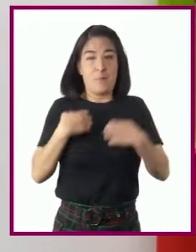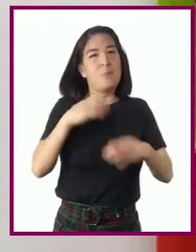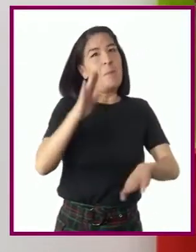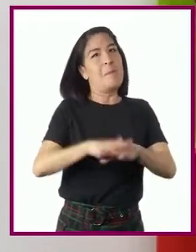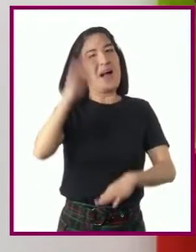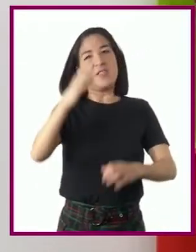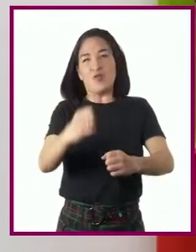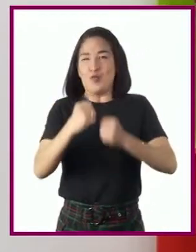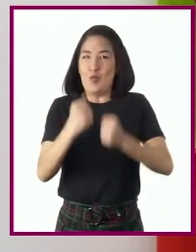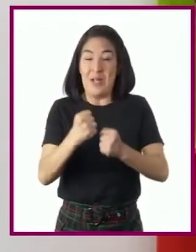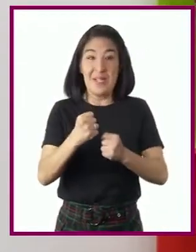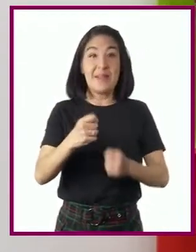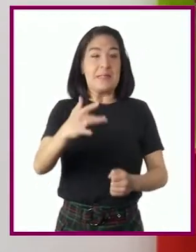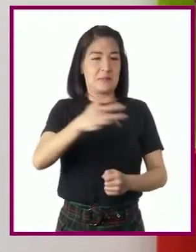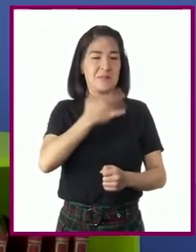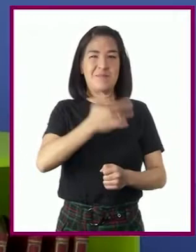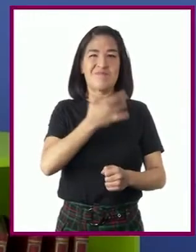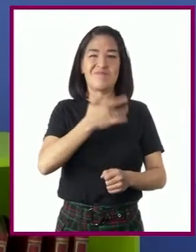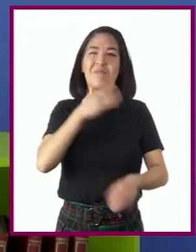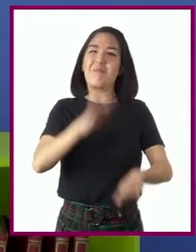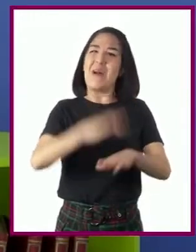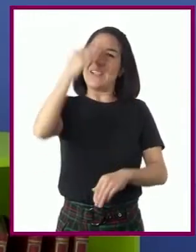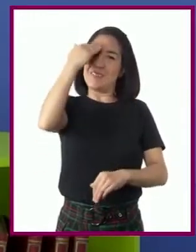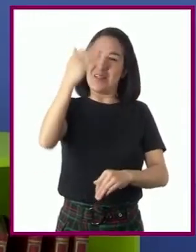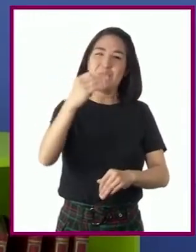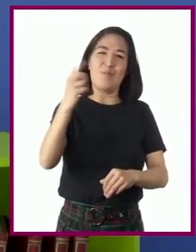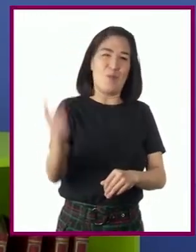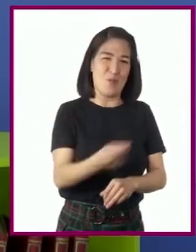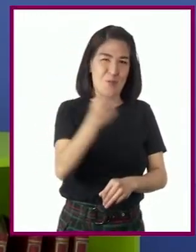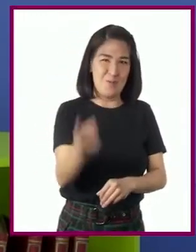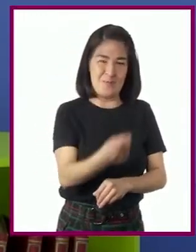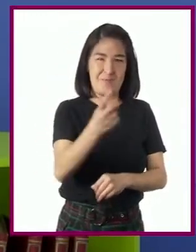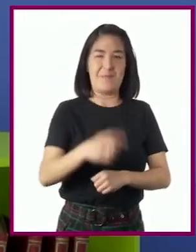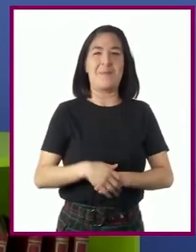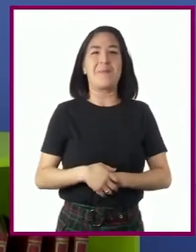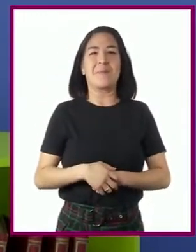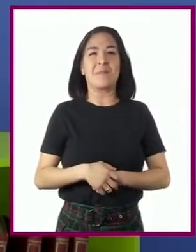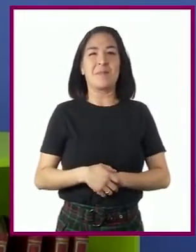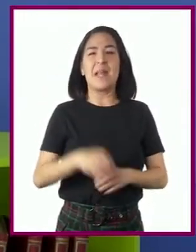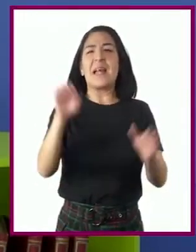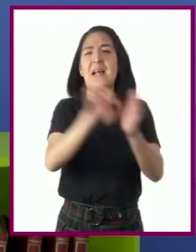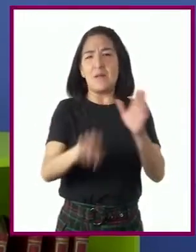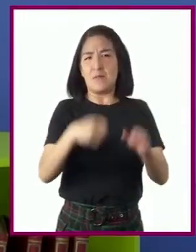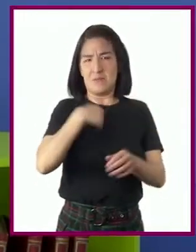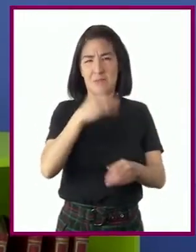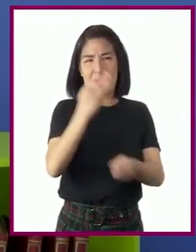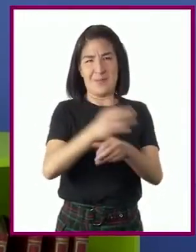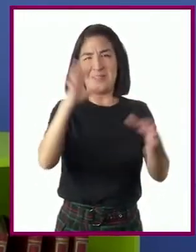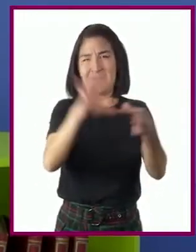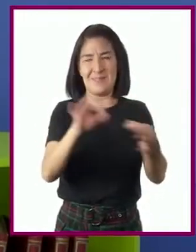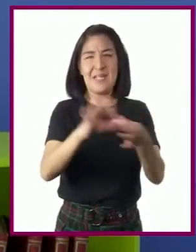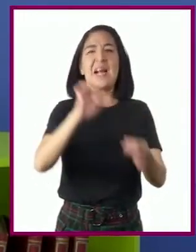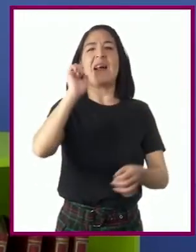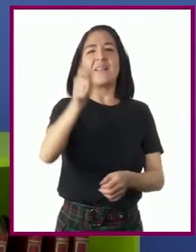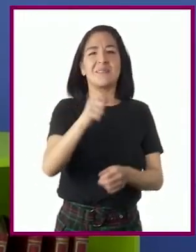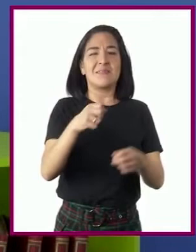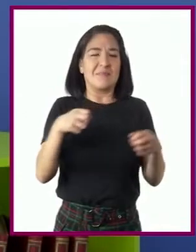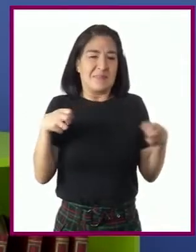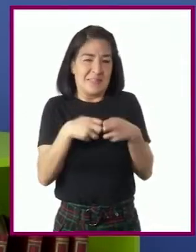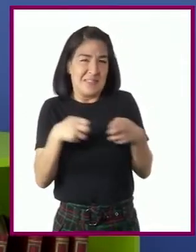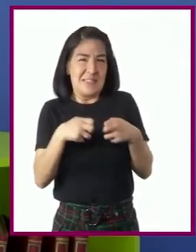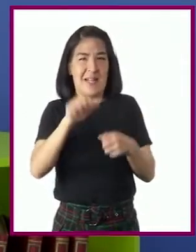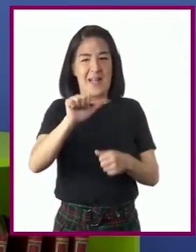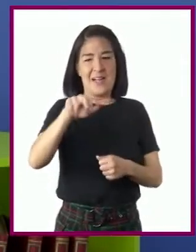sentimiento más duradero. En el ejemplo que les comentaba, al escuchar la pregunta, la ansiedad fue